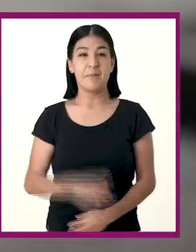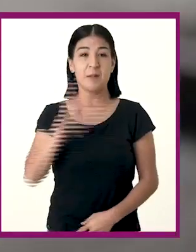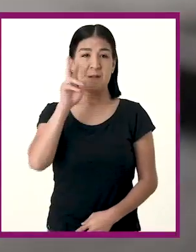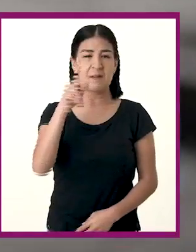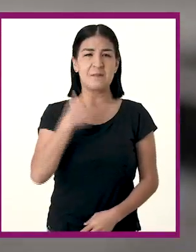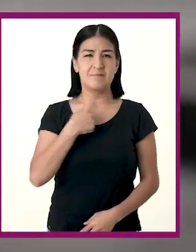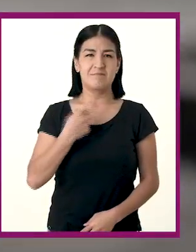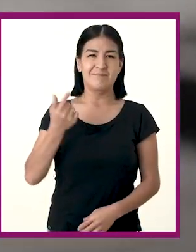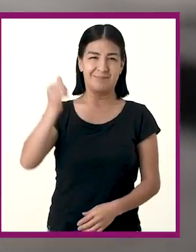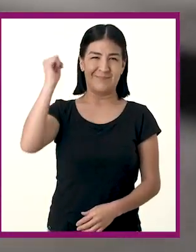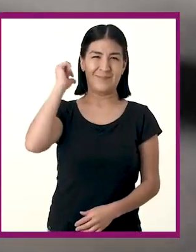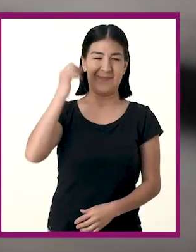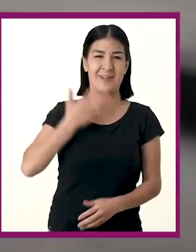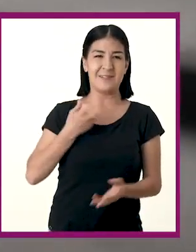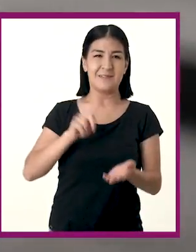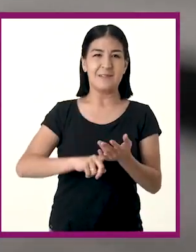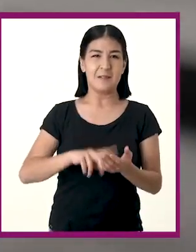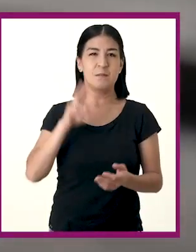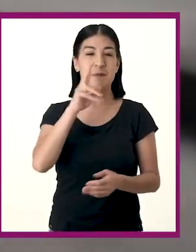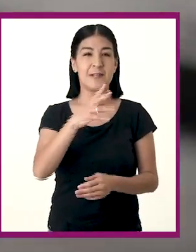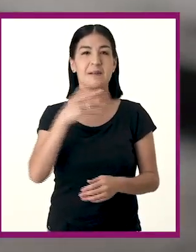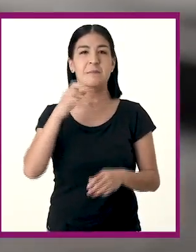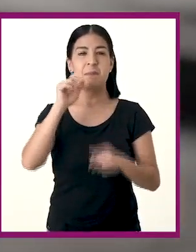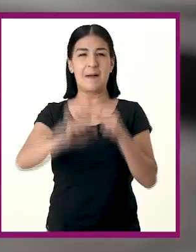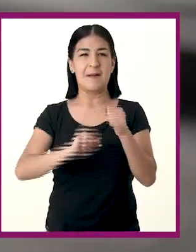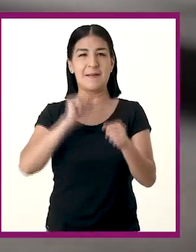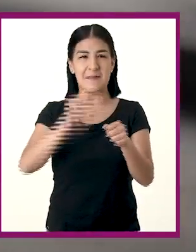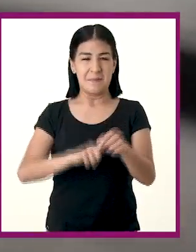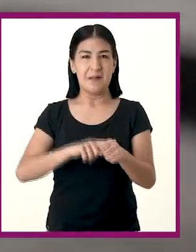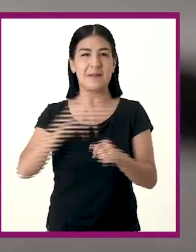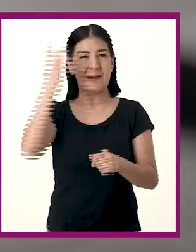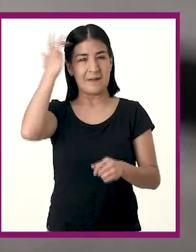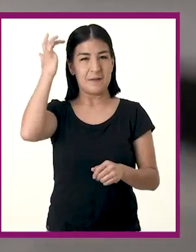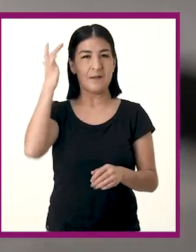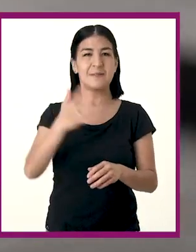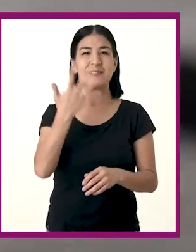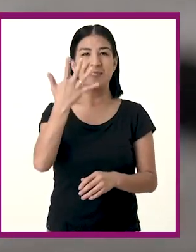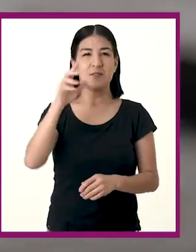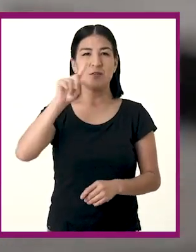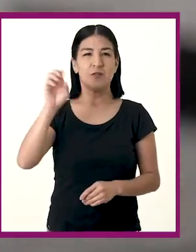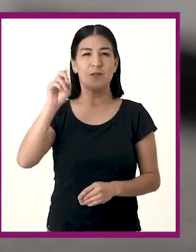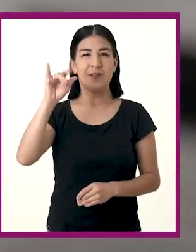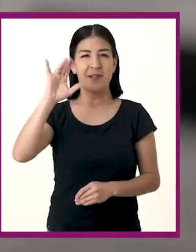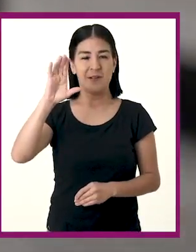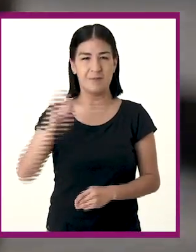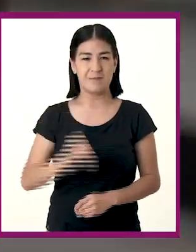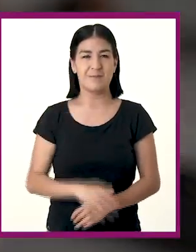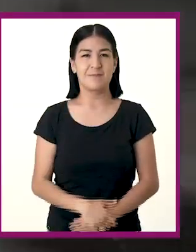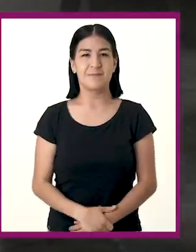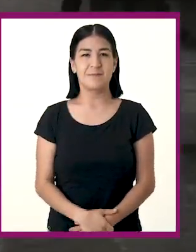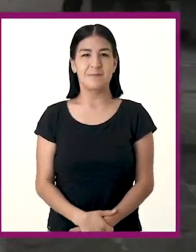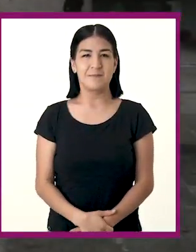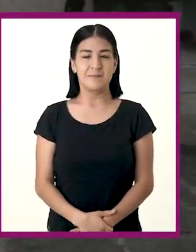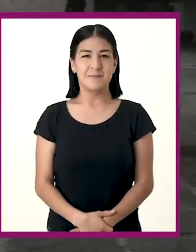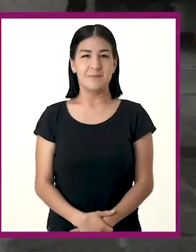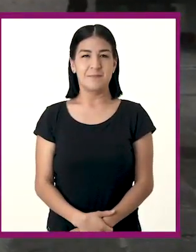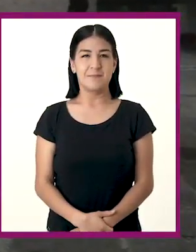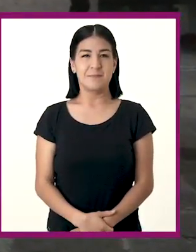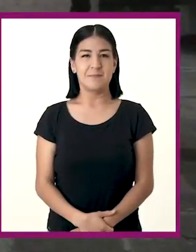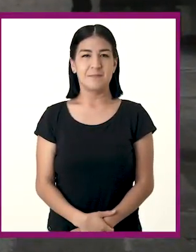A mi espalda se encuentra el Círculo de Animales, cabezas del zodiaco del artista mundialmente reconocido Ai Weiwei.